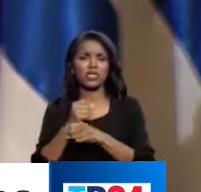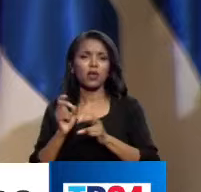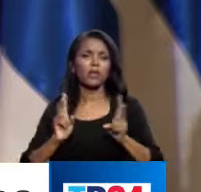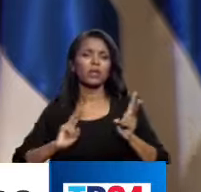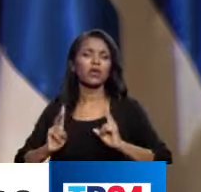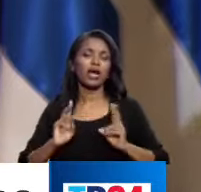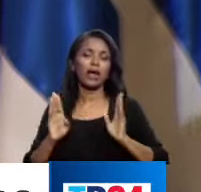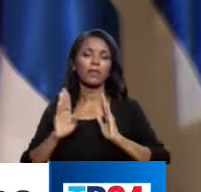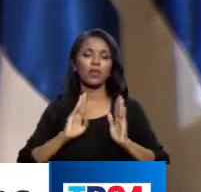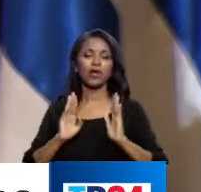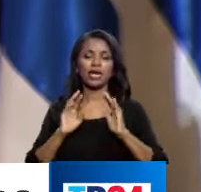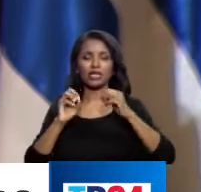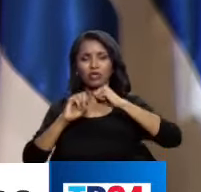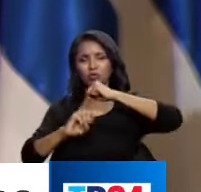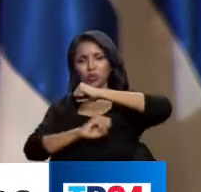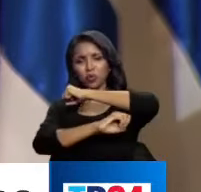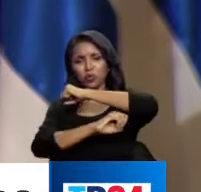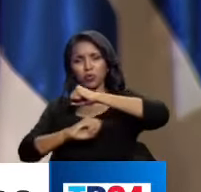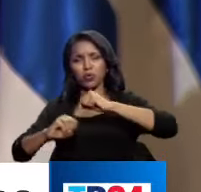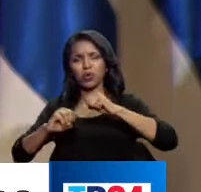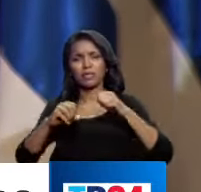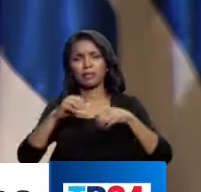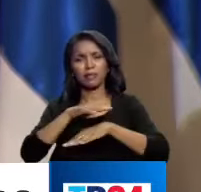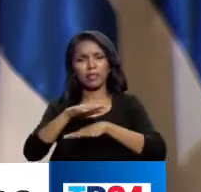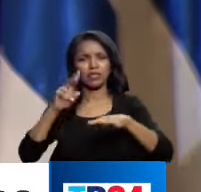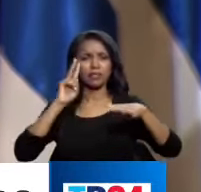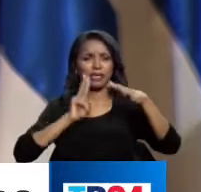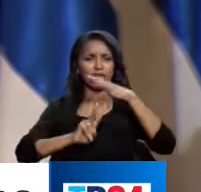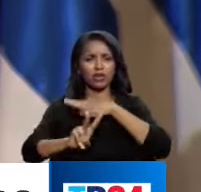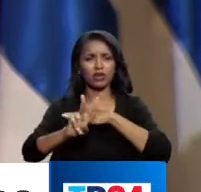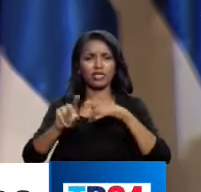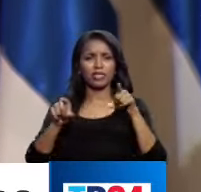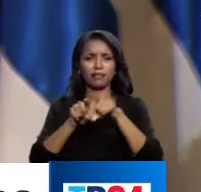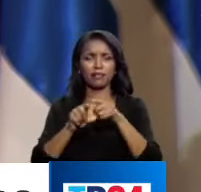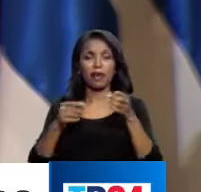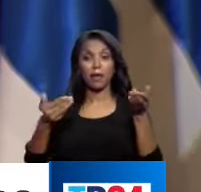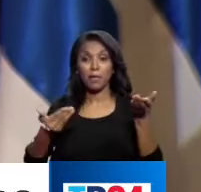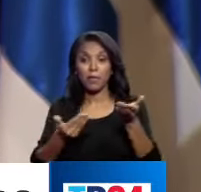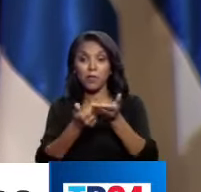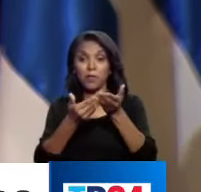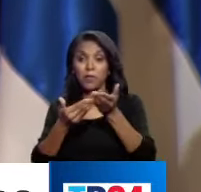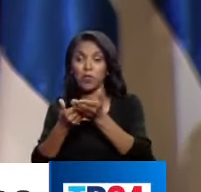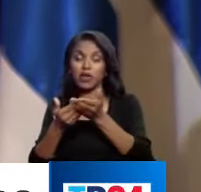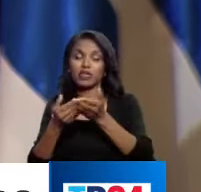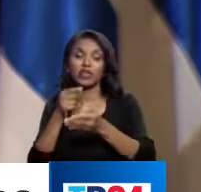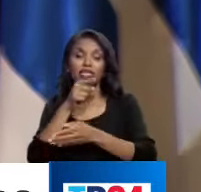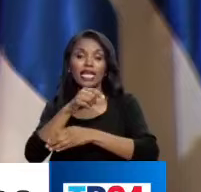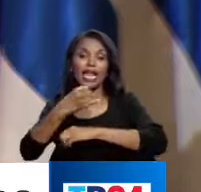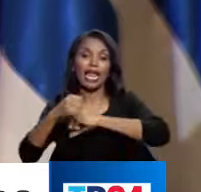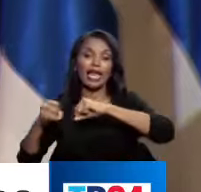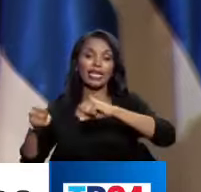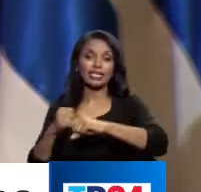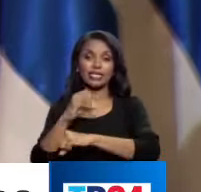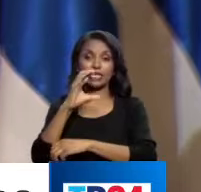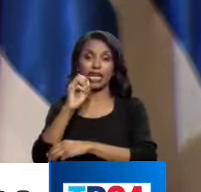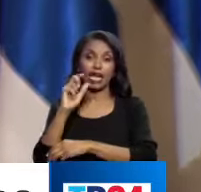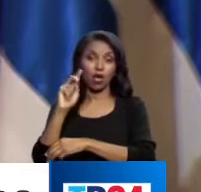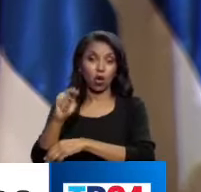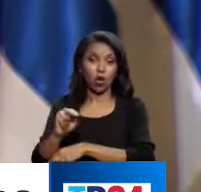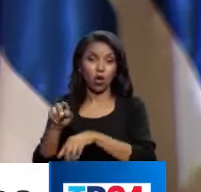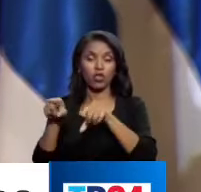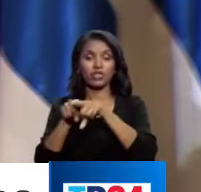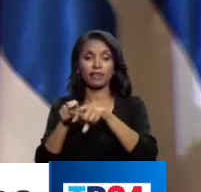a Boquete. Paseo marítimo de Veracruz. Puerto de cruceros de Isla Colón. Carretera